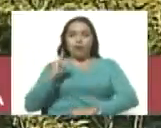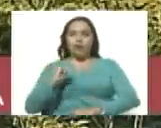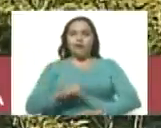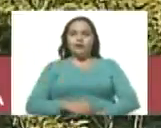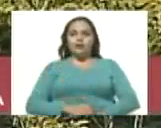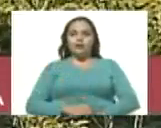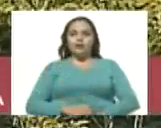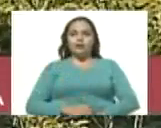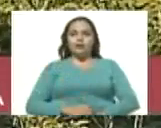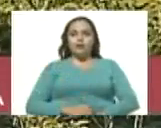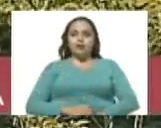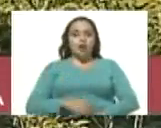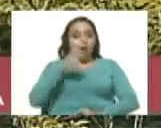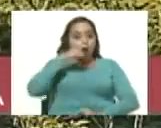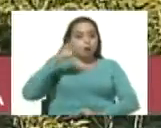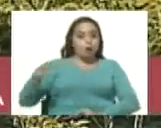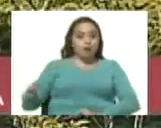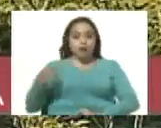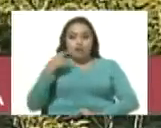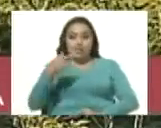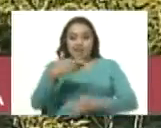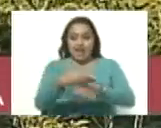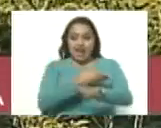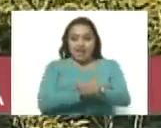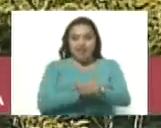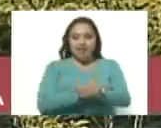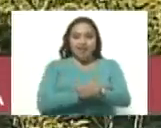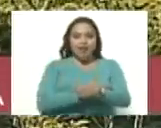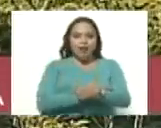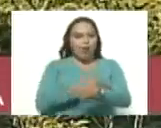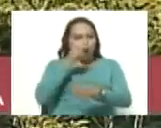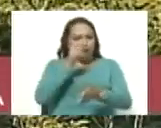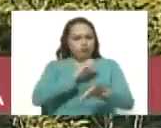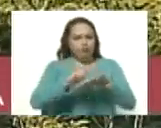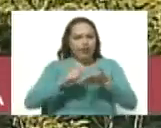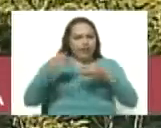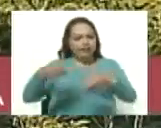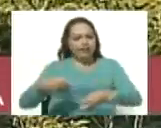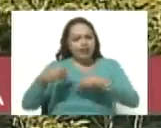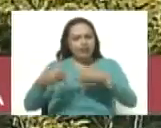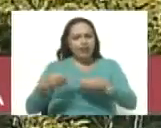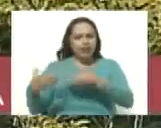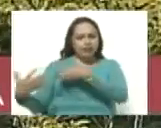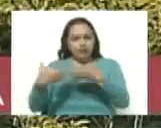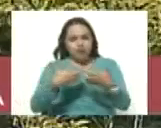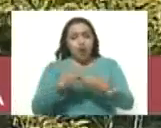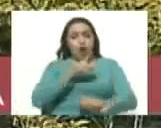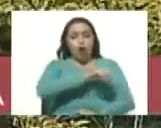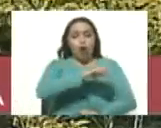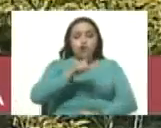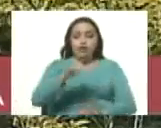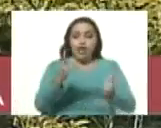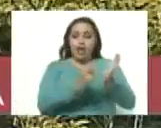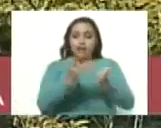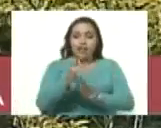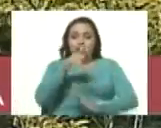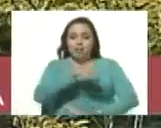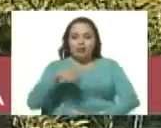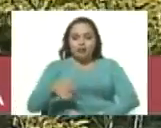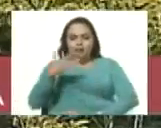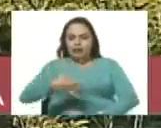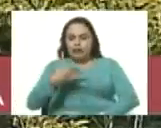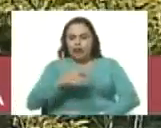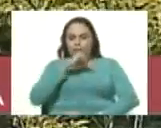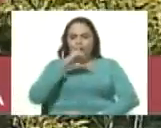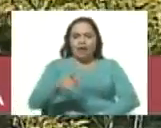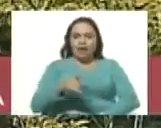como decía a miguel acosta saignes siempre luchan el 11 de abril mucha gente se sintió consternada paralizada